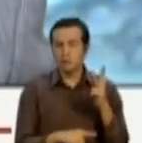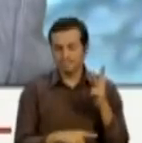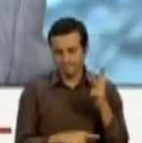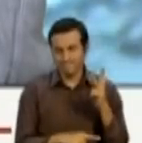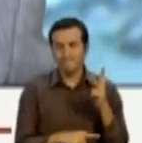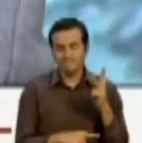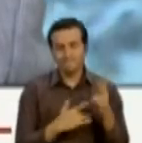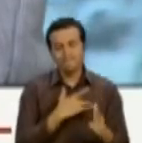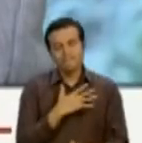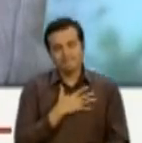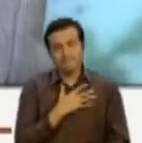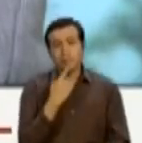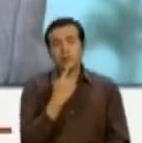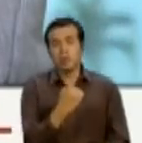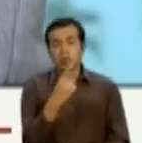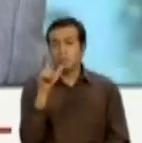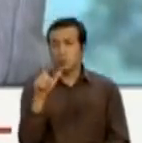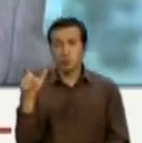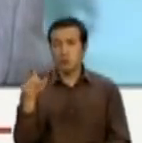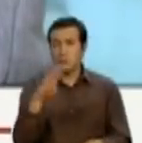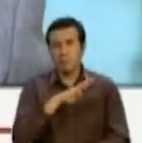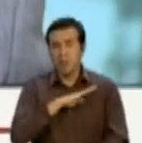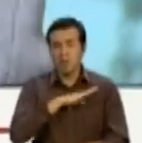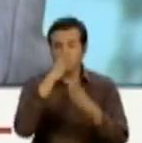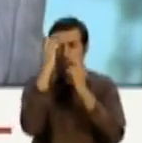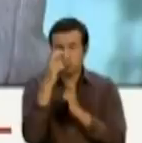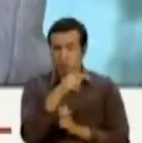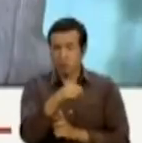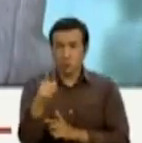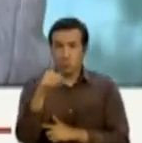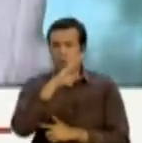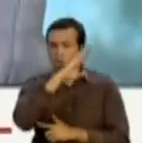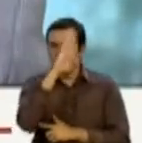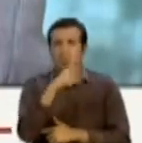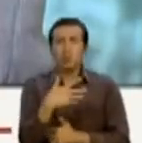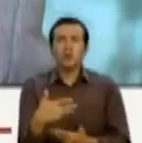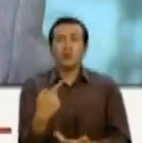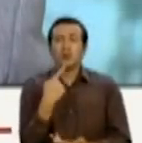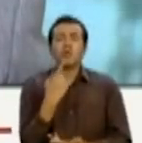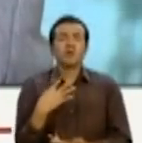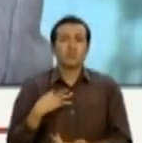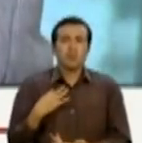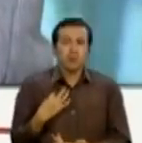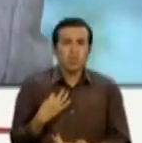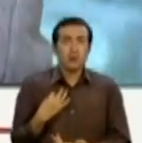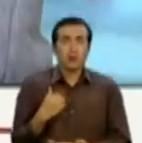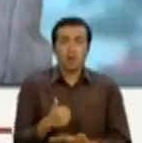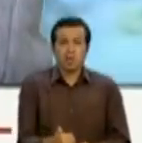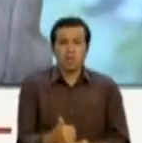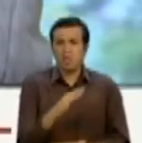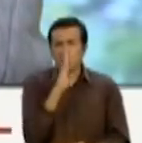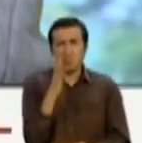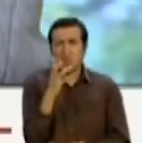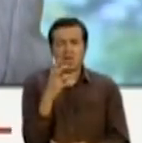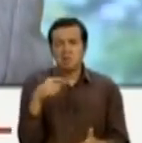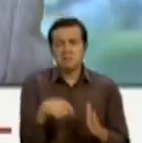de los esfuerzos realizados, se ha confirmado que estos criminales parecería que nunca tuvieron la voluntad de entregarlos sanos y salvos.